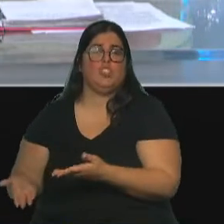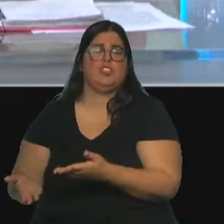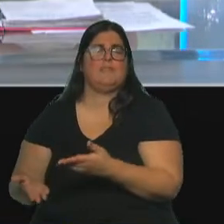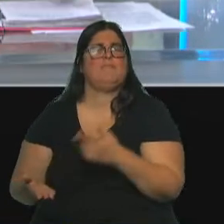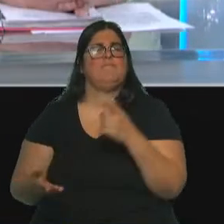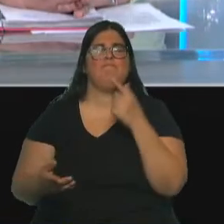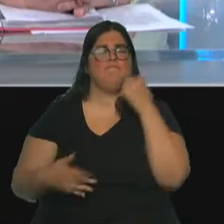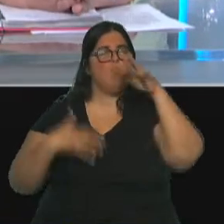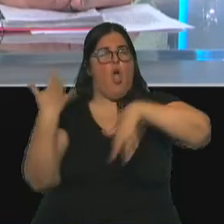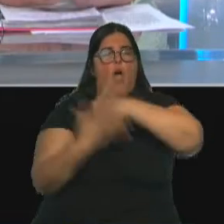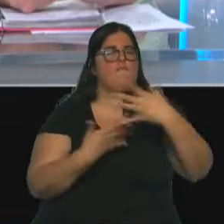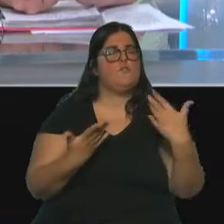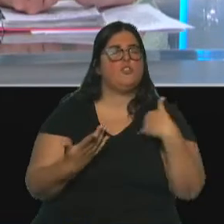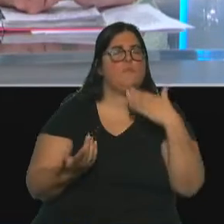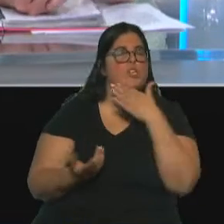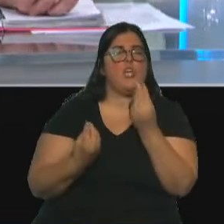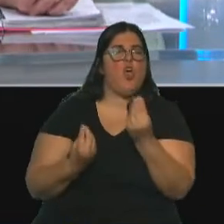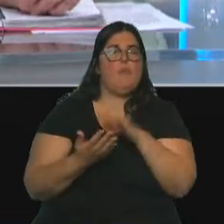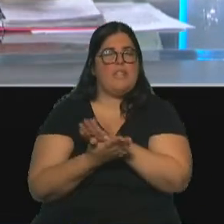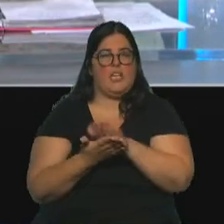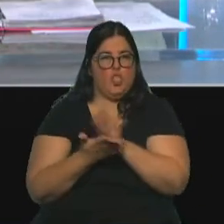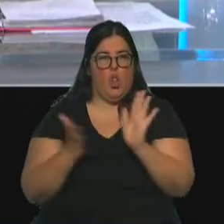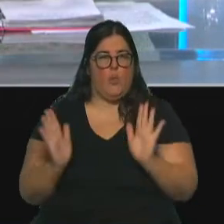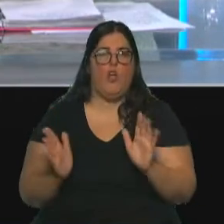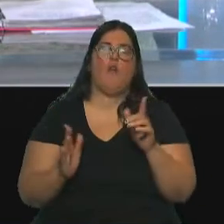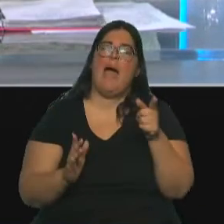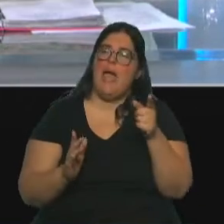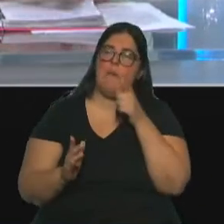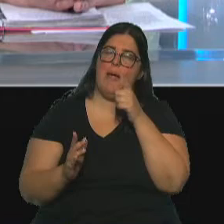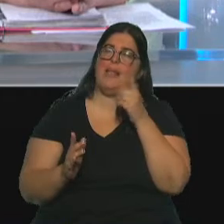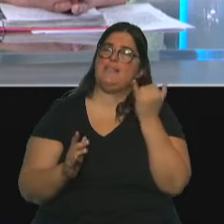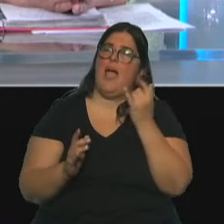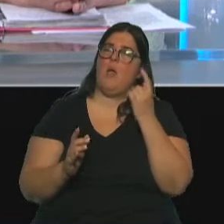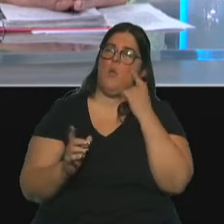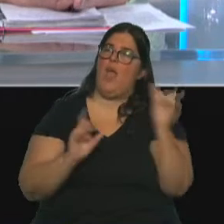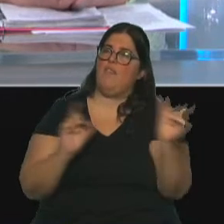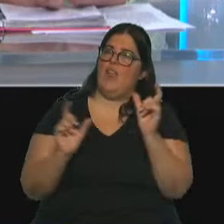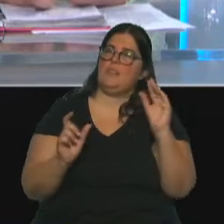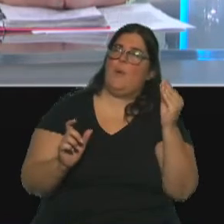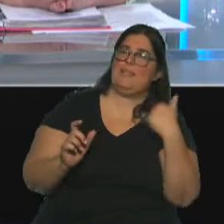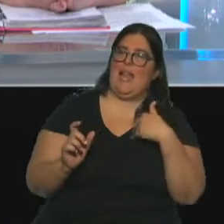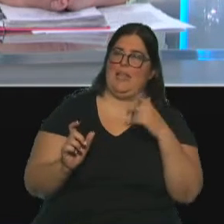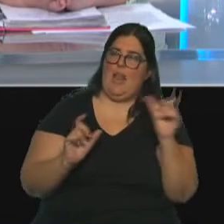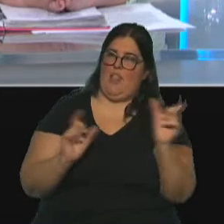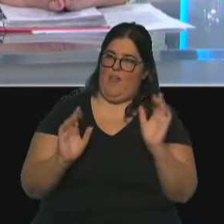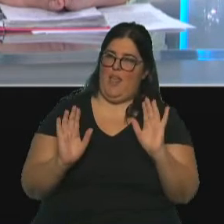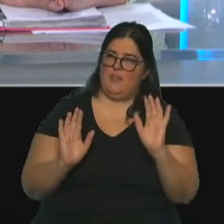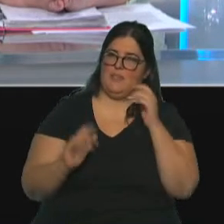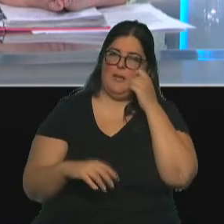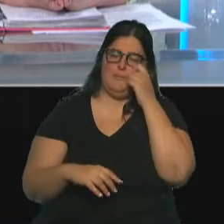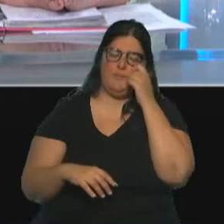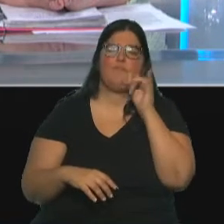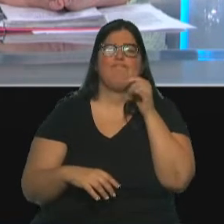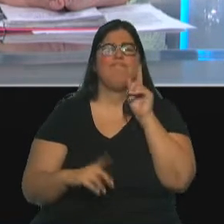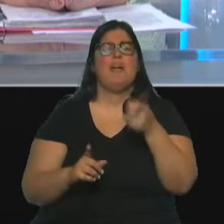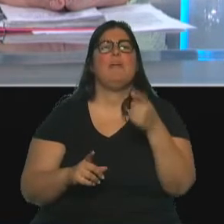poco confuso, no sé cómo se habrá resuelto, pero me parece que ahí se marcó un poco la diferencia entre Brasil y Argentina. No sé qué. Sí, esas fueron también las